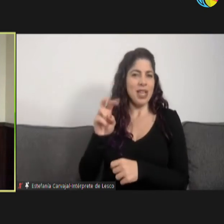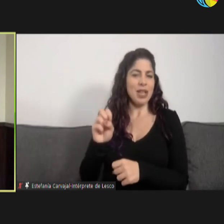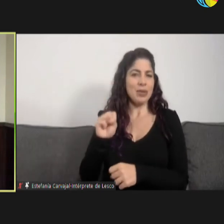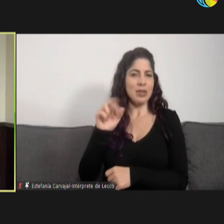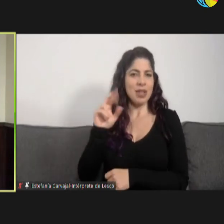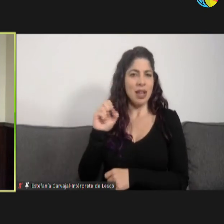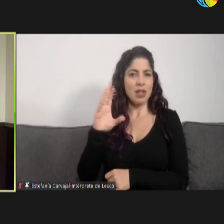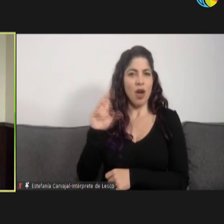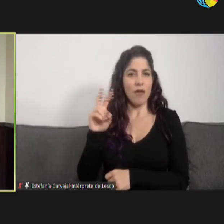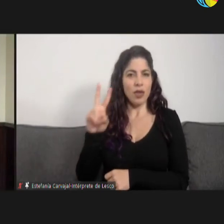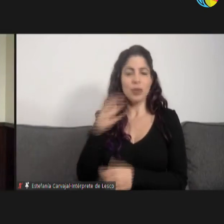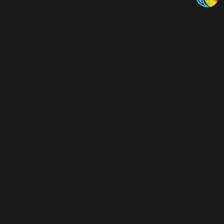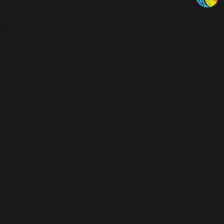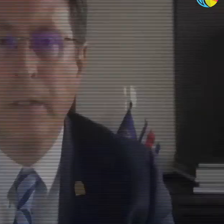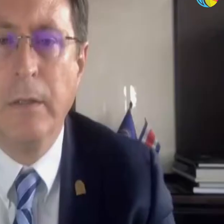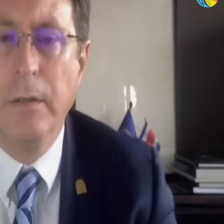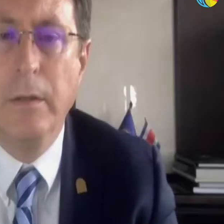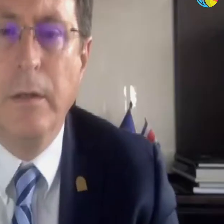tardes, doctor Macaya.